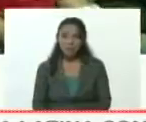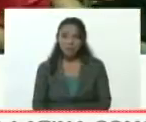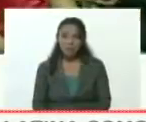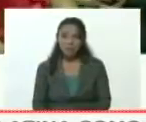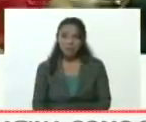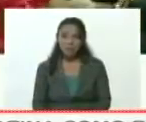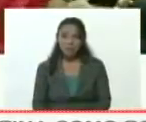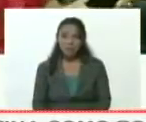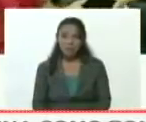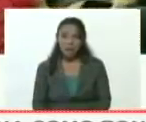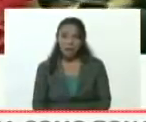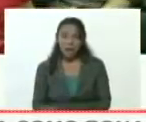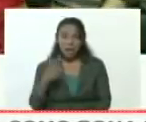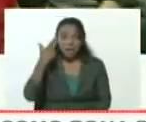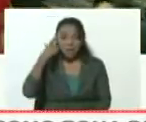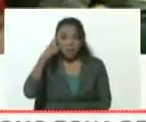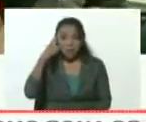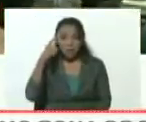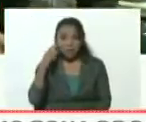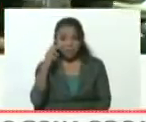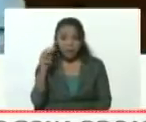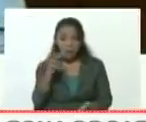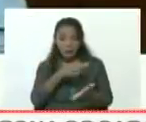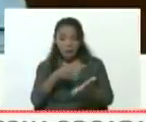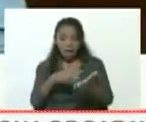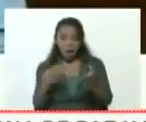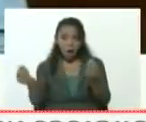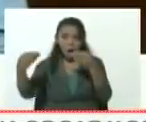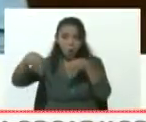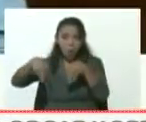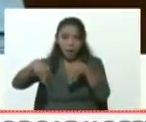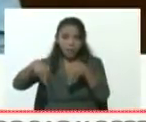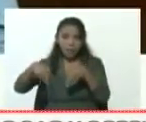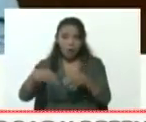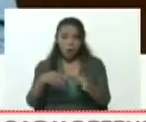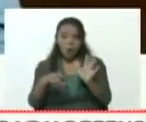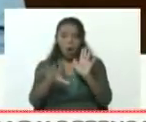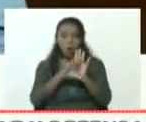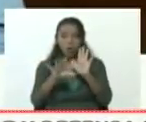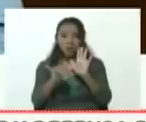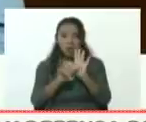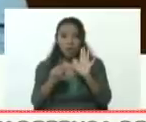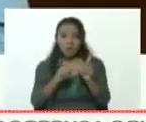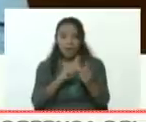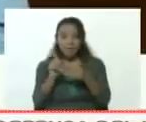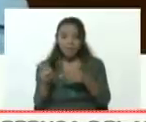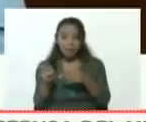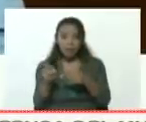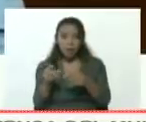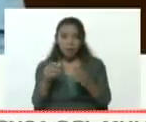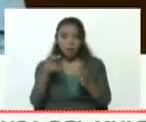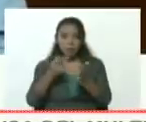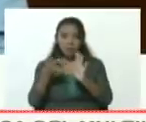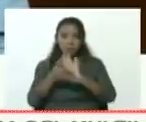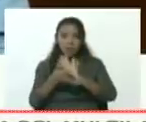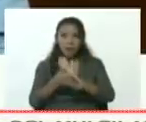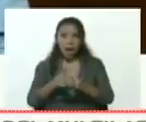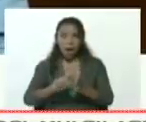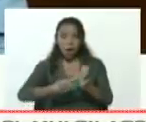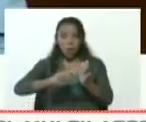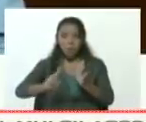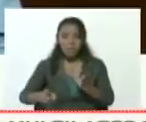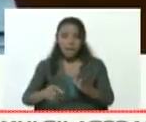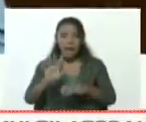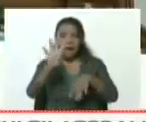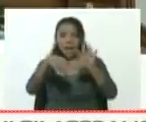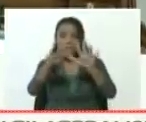Lea el acuerdo, señor secretario, por favor, si está amable. Acuerdo constituyente. de salutación en ocasión de cumplirse 14